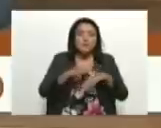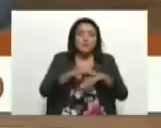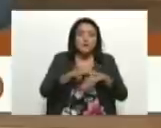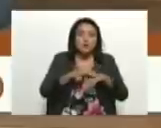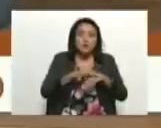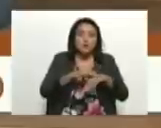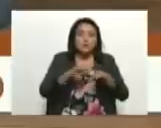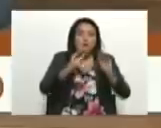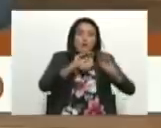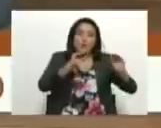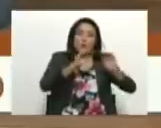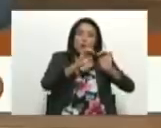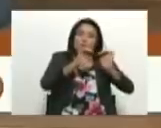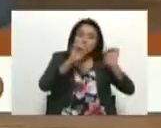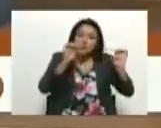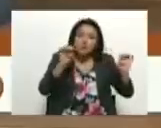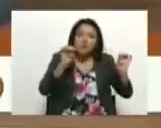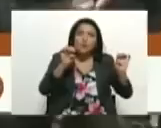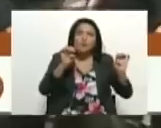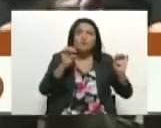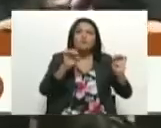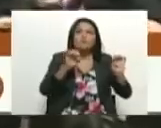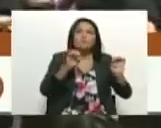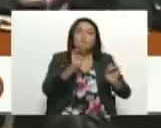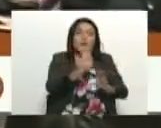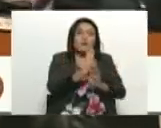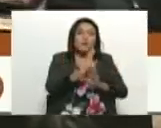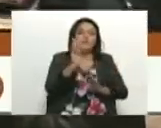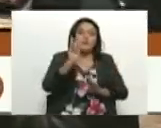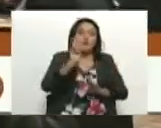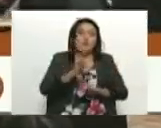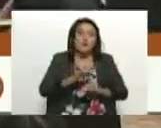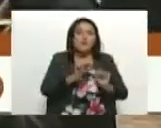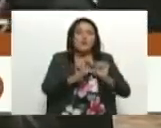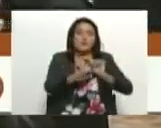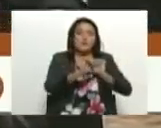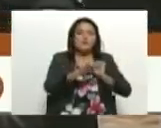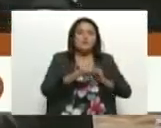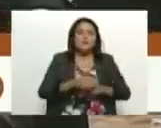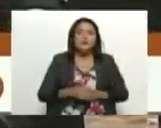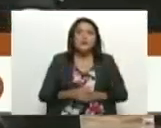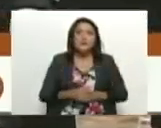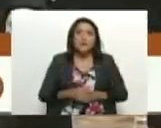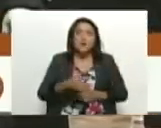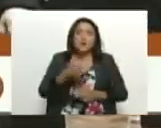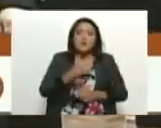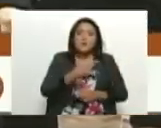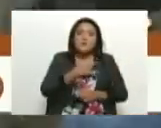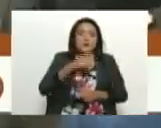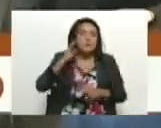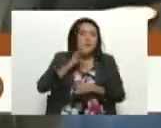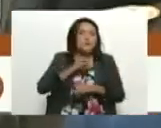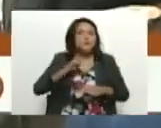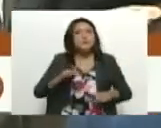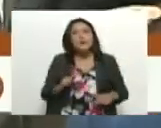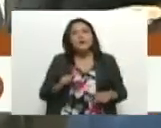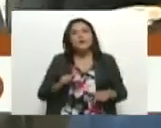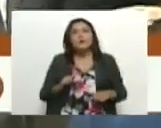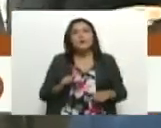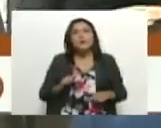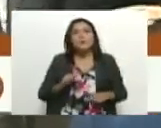Defensa, el General Lizardi Rojas, de la Universidad Militar Bolivariana, de la UNES,